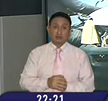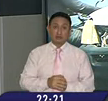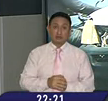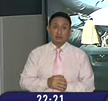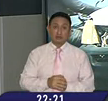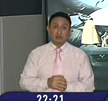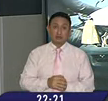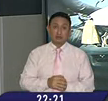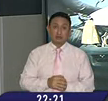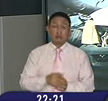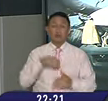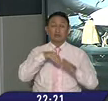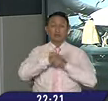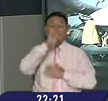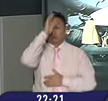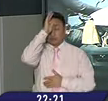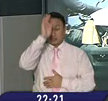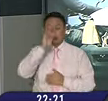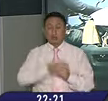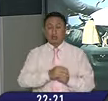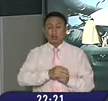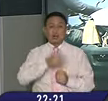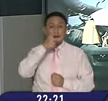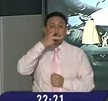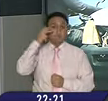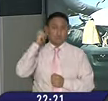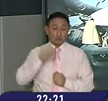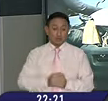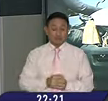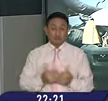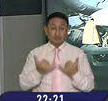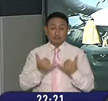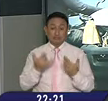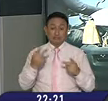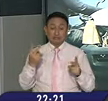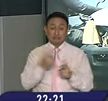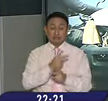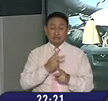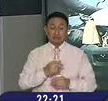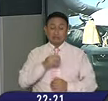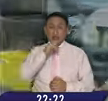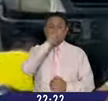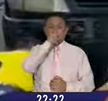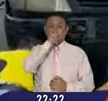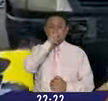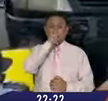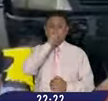Fue internado en emergencia del Hospital General Puyo y se encuentra en estado estable.